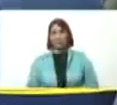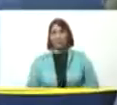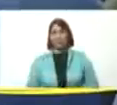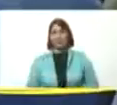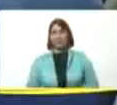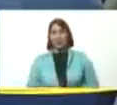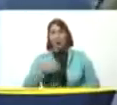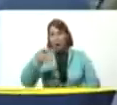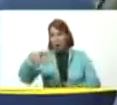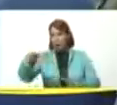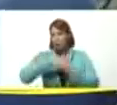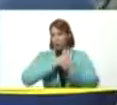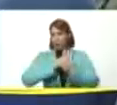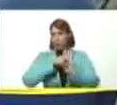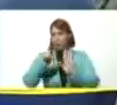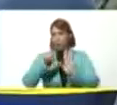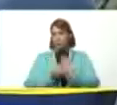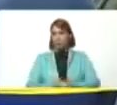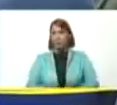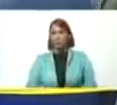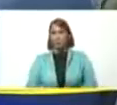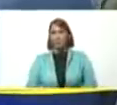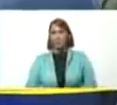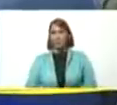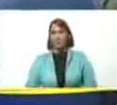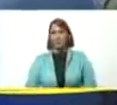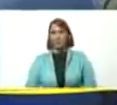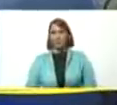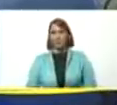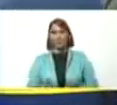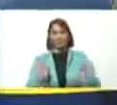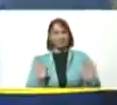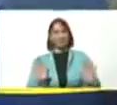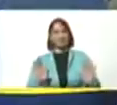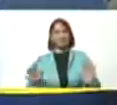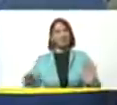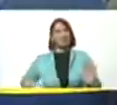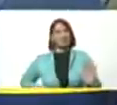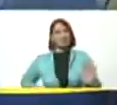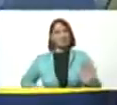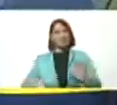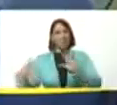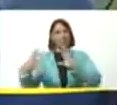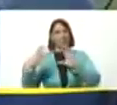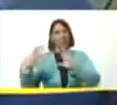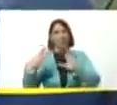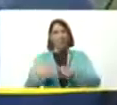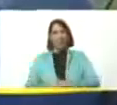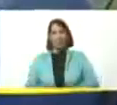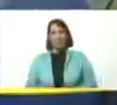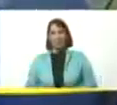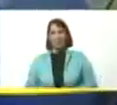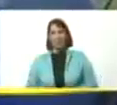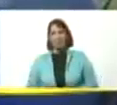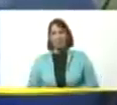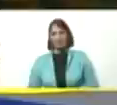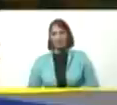Tú lo aprendiste de mí, correcto, ¿viste? Chaborcito, broma el hombre. Lo aprendió de